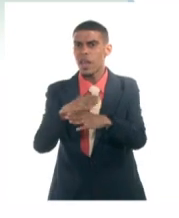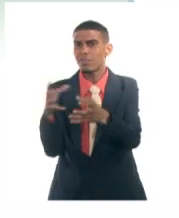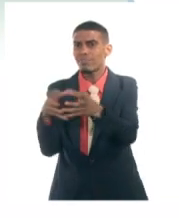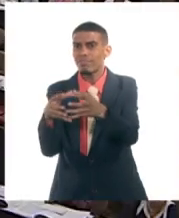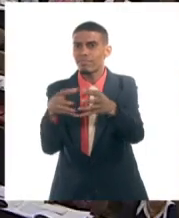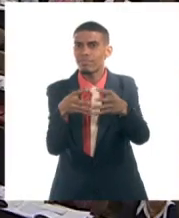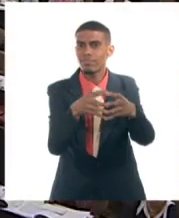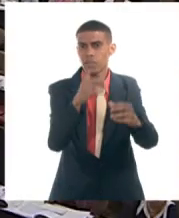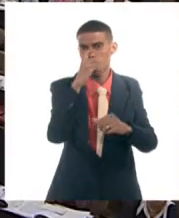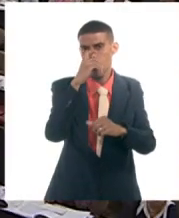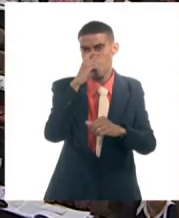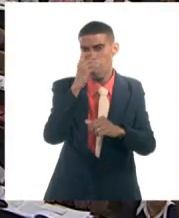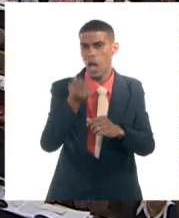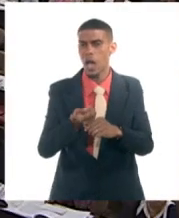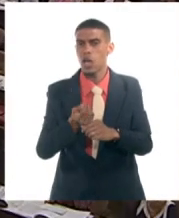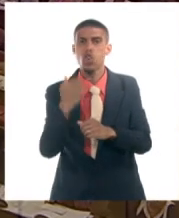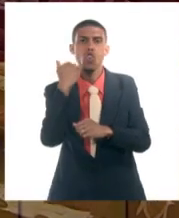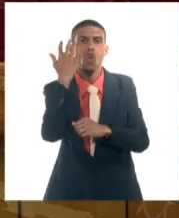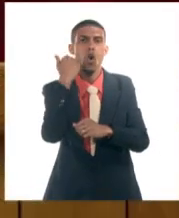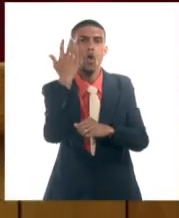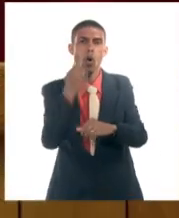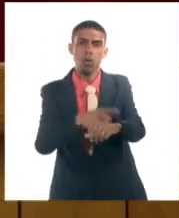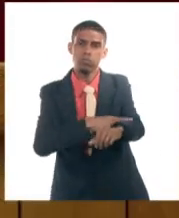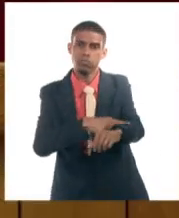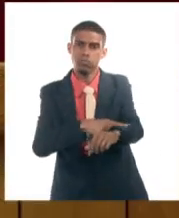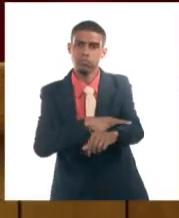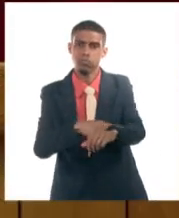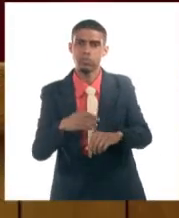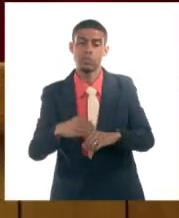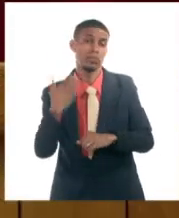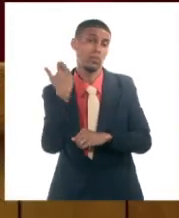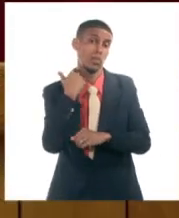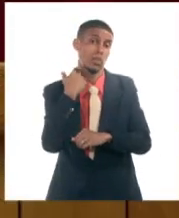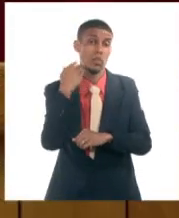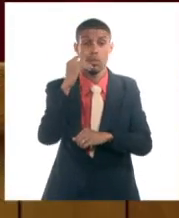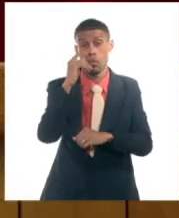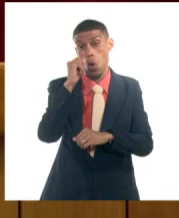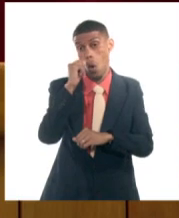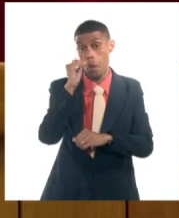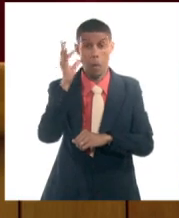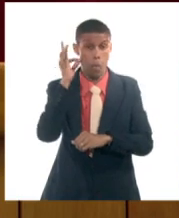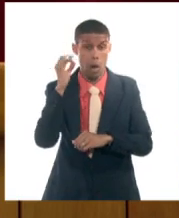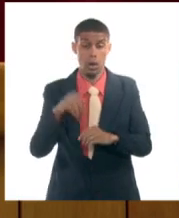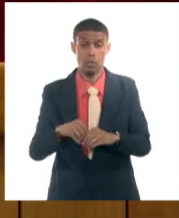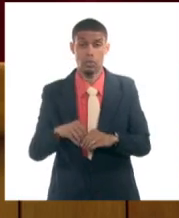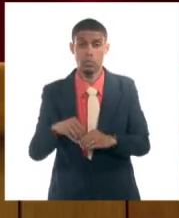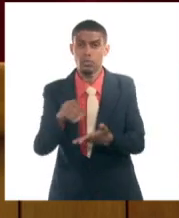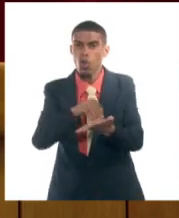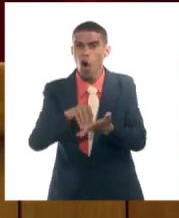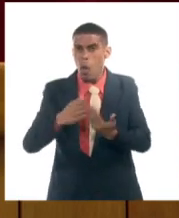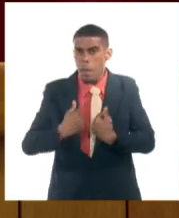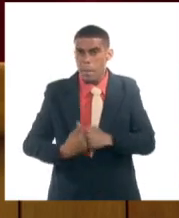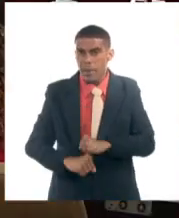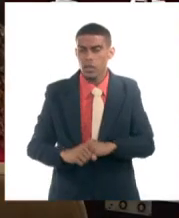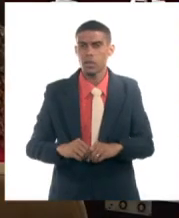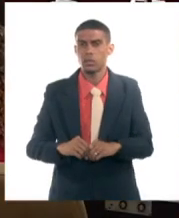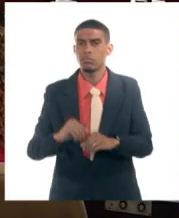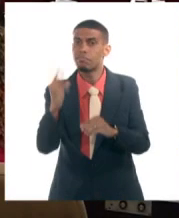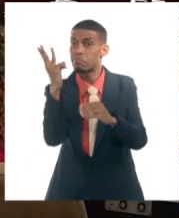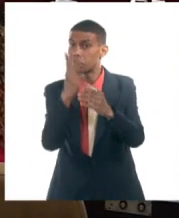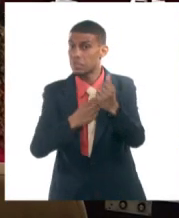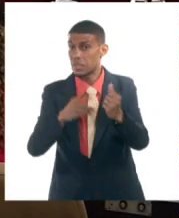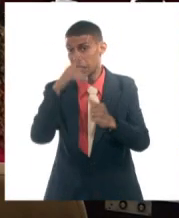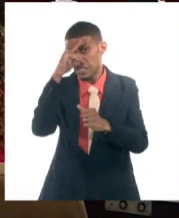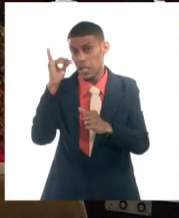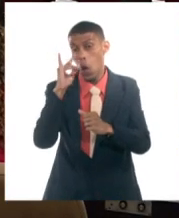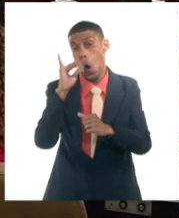color de la piel, la orientación sexual e identidad de género, la territorialidad, las condiciones de discapacidad e